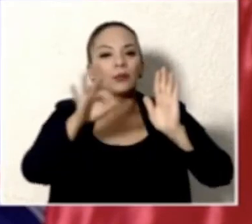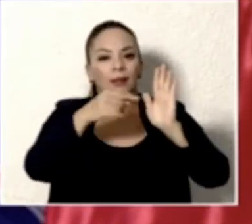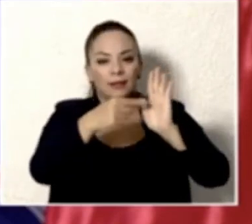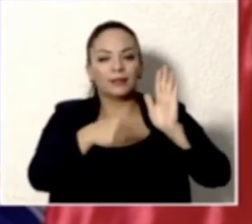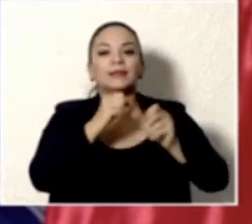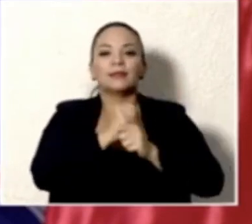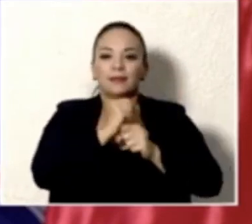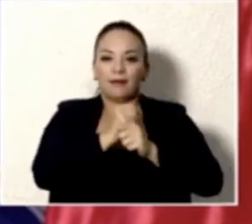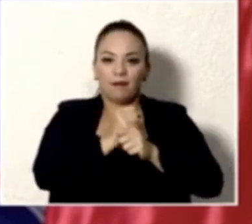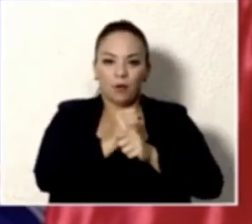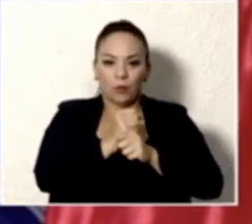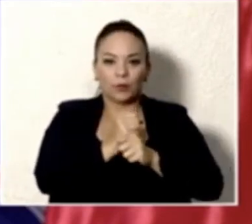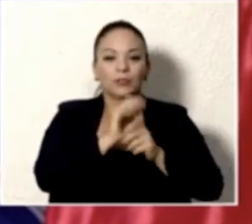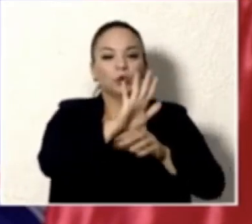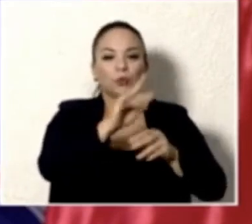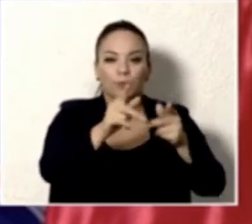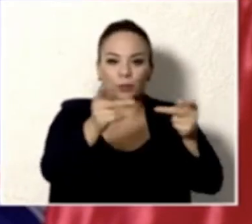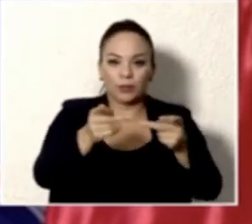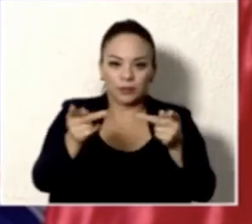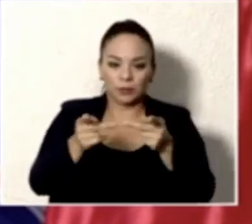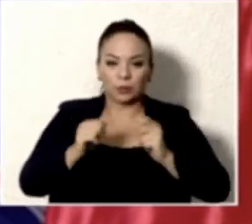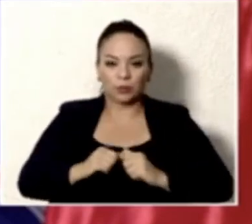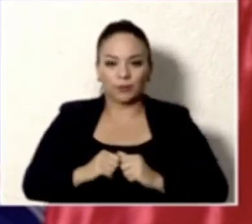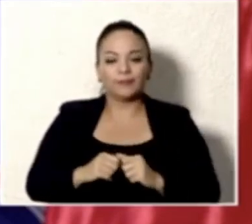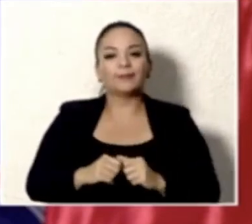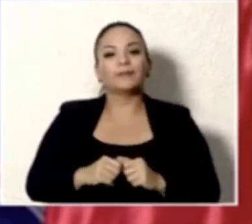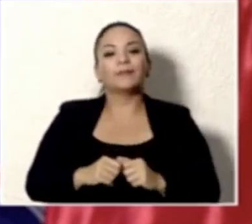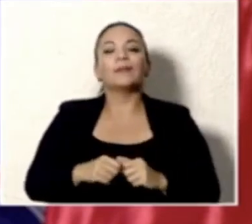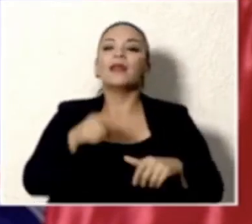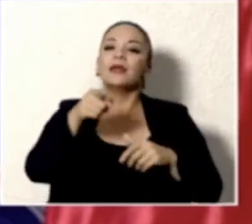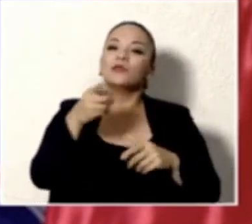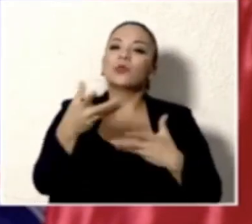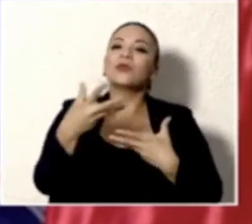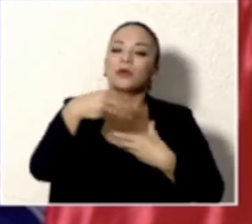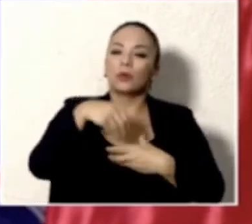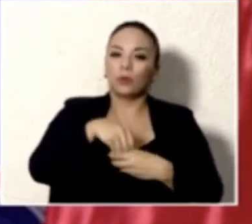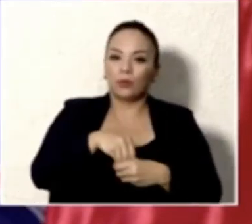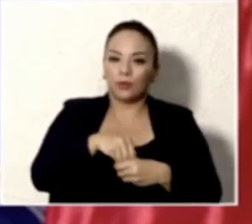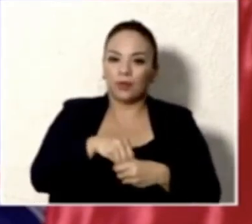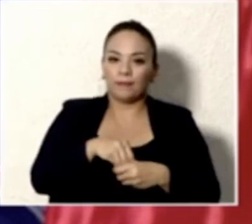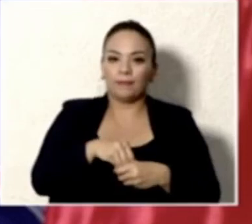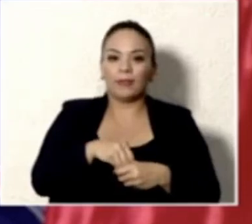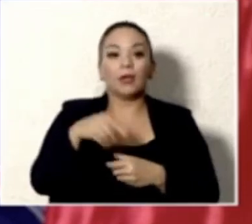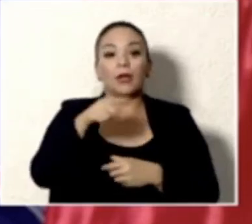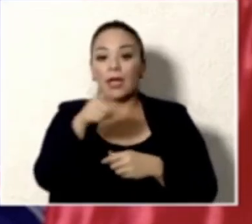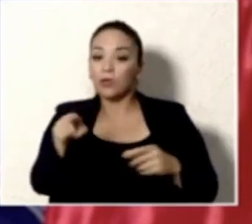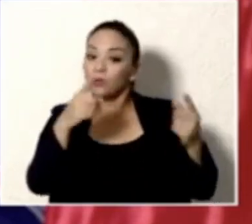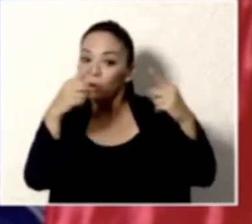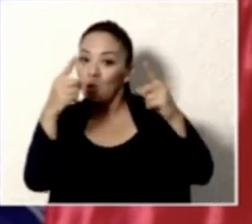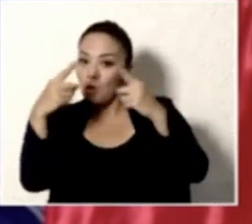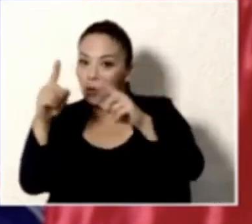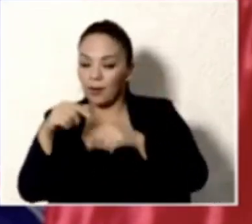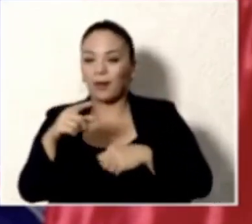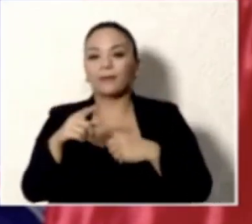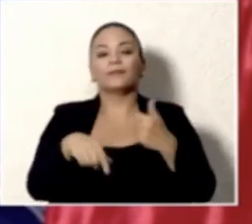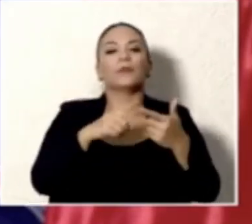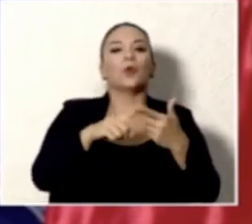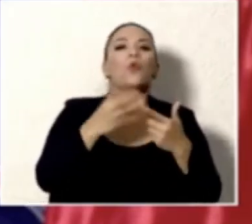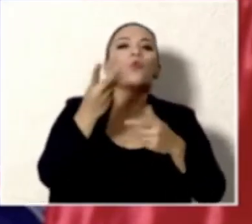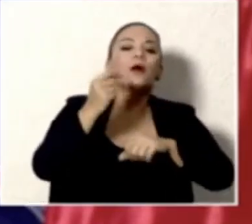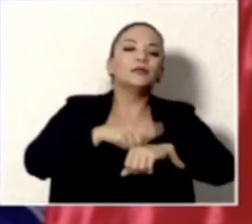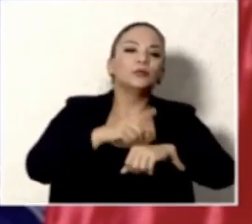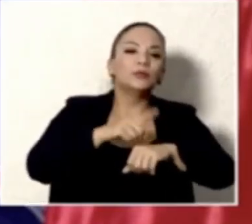claves de desempeño. Y eso incluye no solo lo que logran, sino en qué tiempo